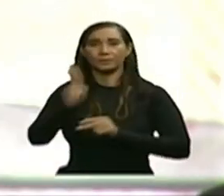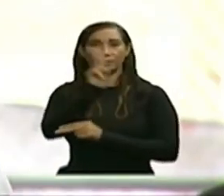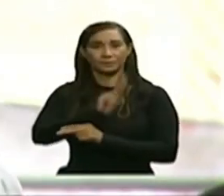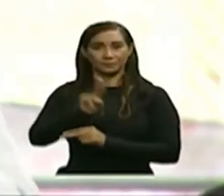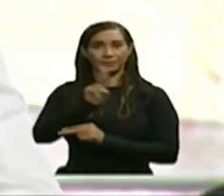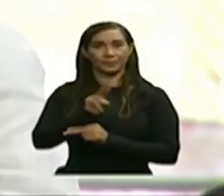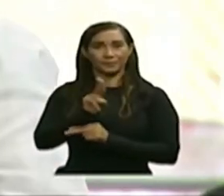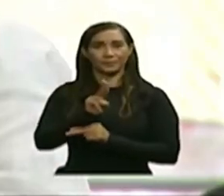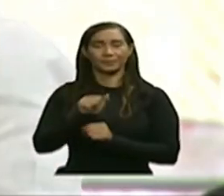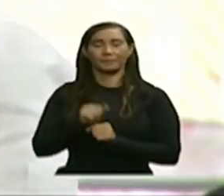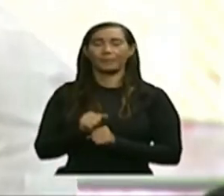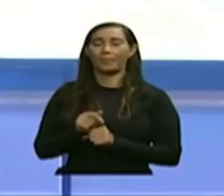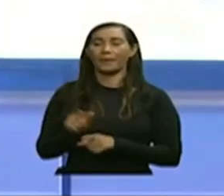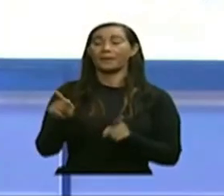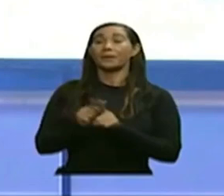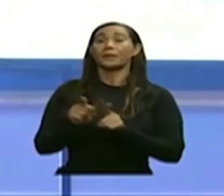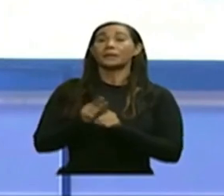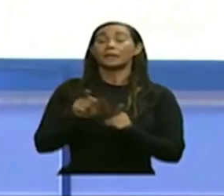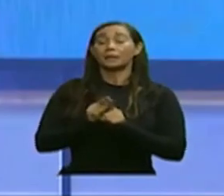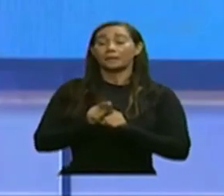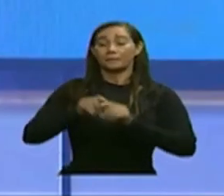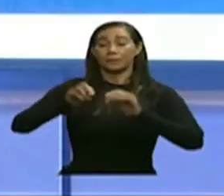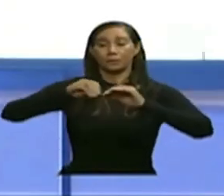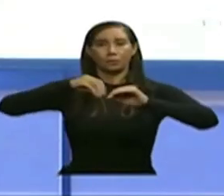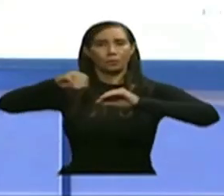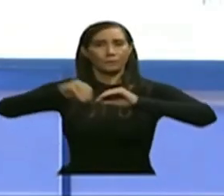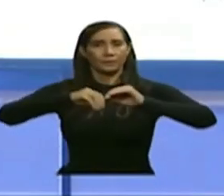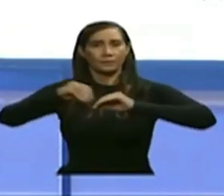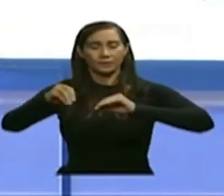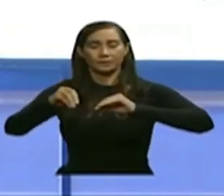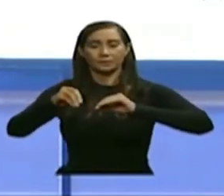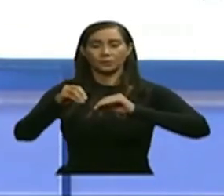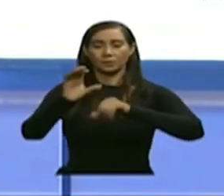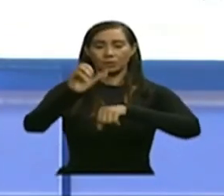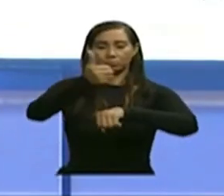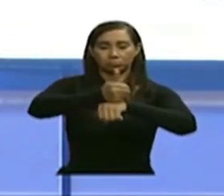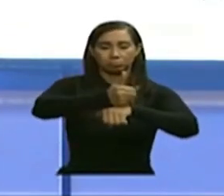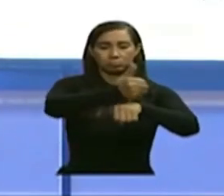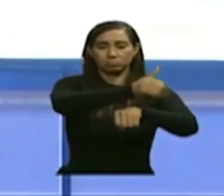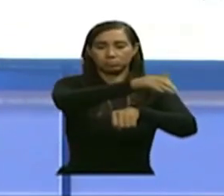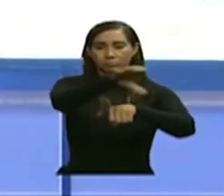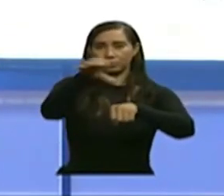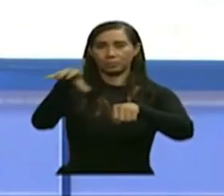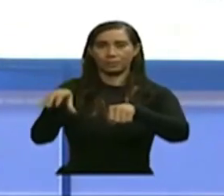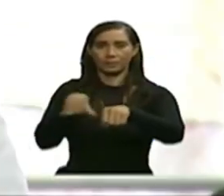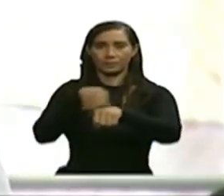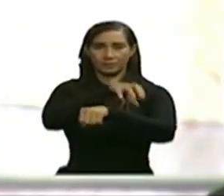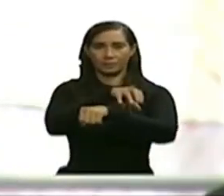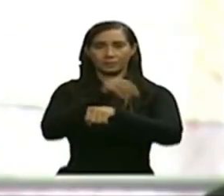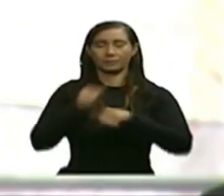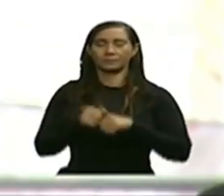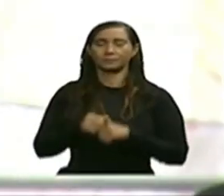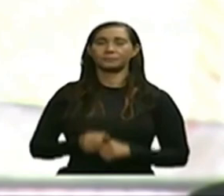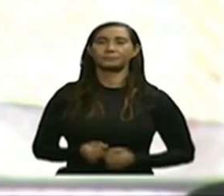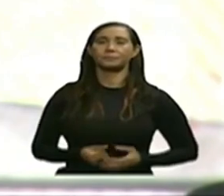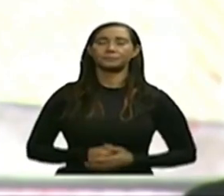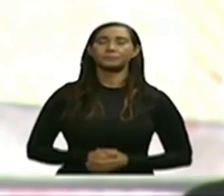que también impactará en los vecinos y comerciantes localizados en el ámbito de influencia de este